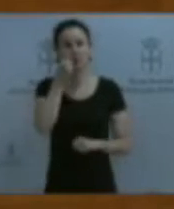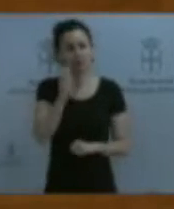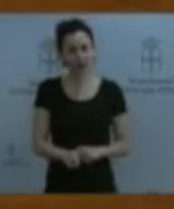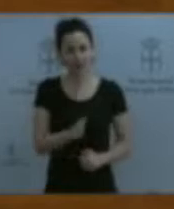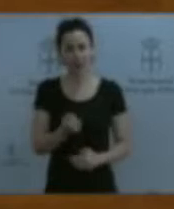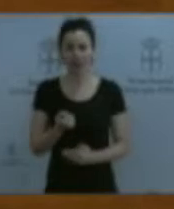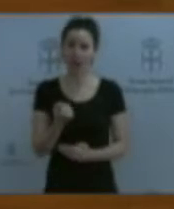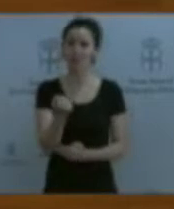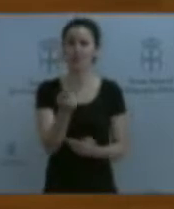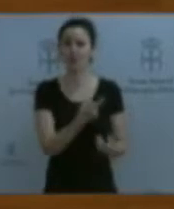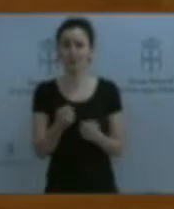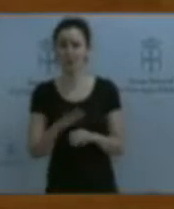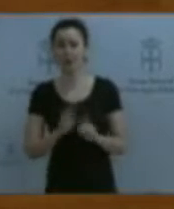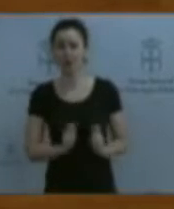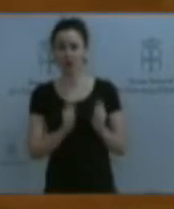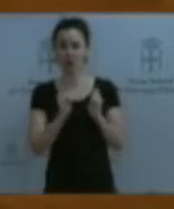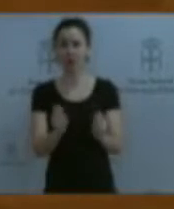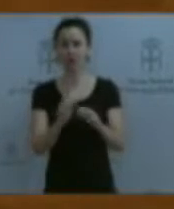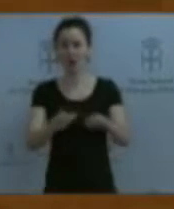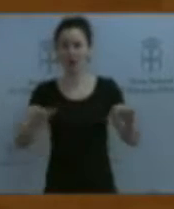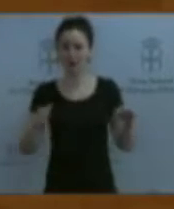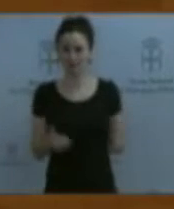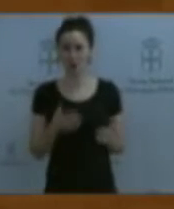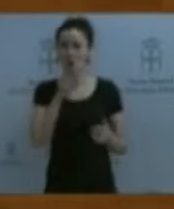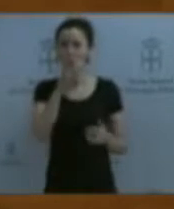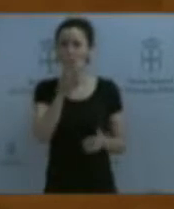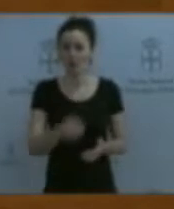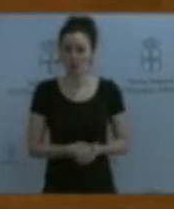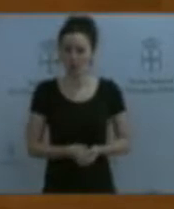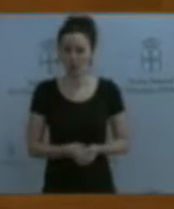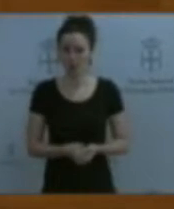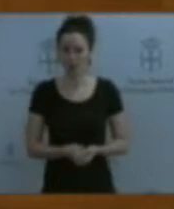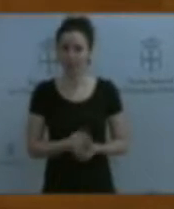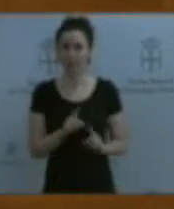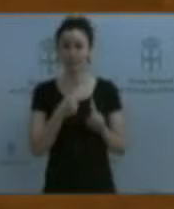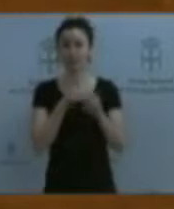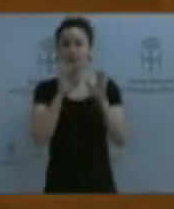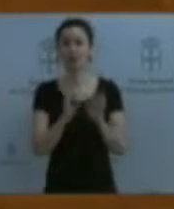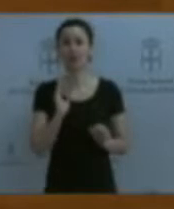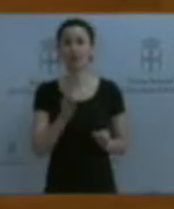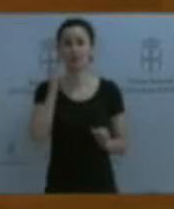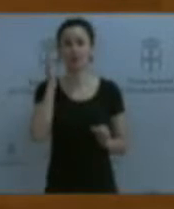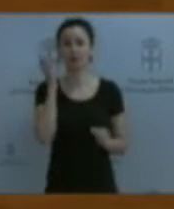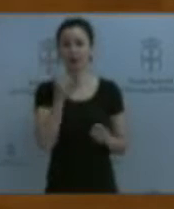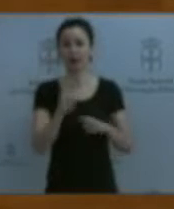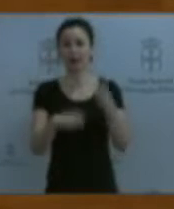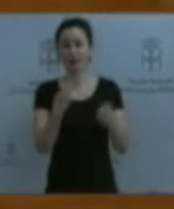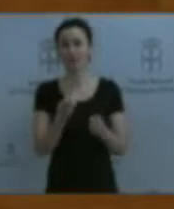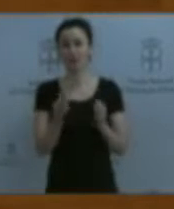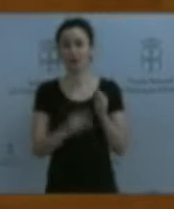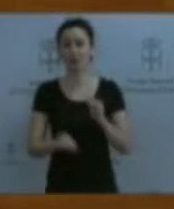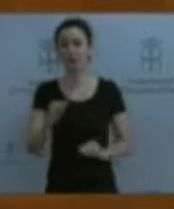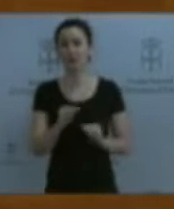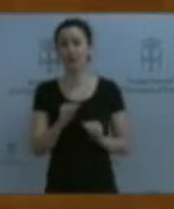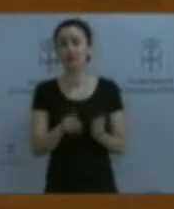apoyos necesarios para su investidura en esta Cámara. Sin haber llegado, además, a comprobar los efectos de los cambios introducidos por ustedes mismos en el proyecto